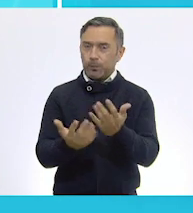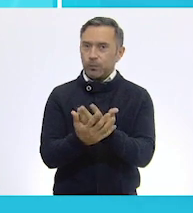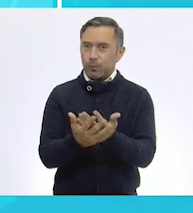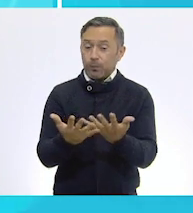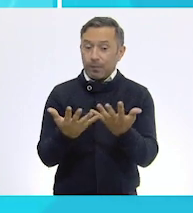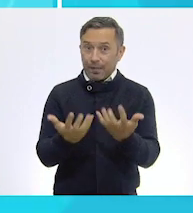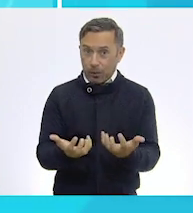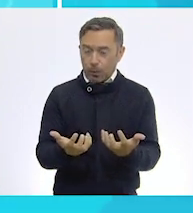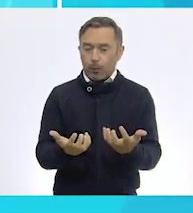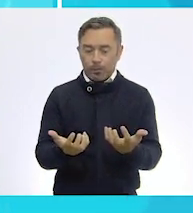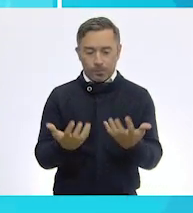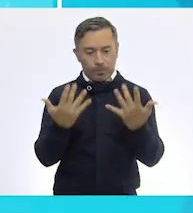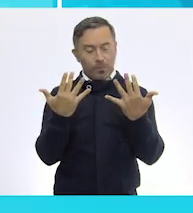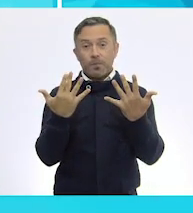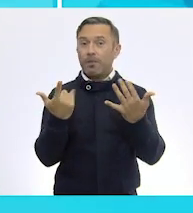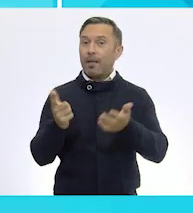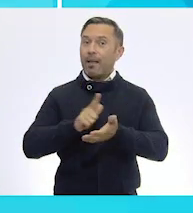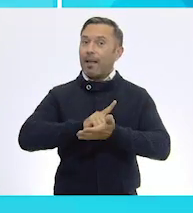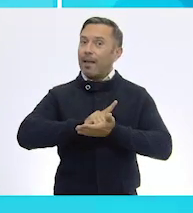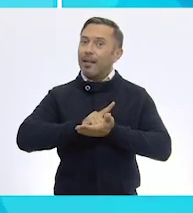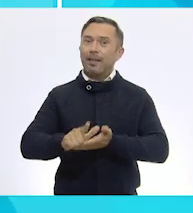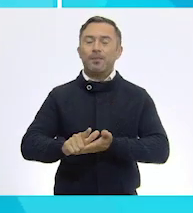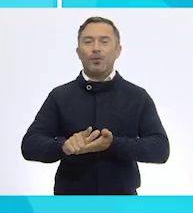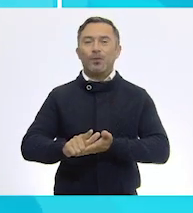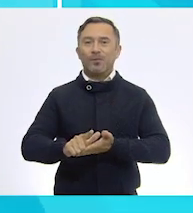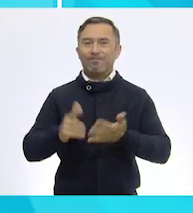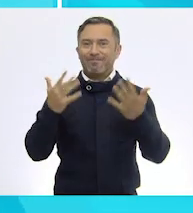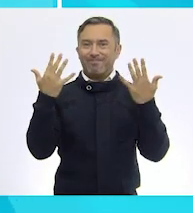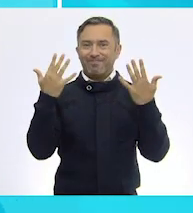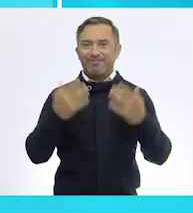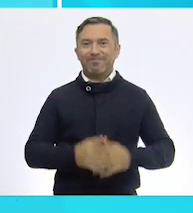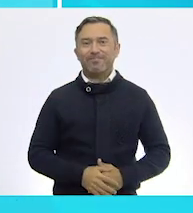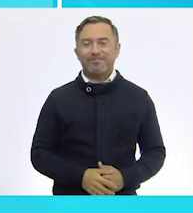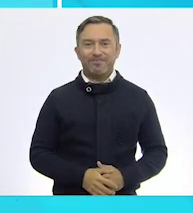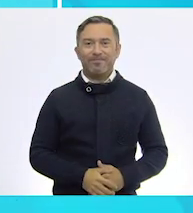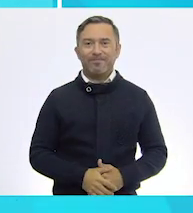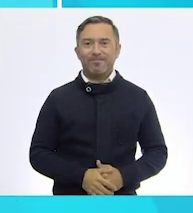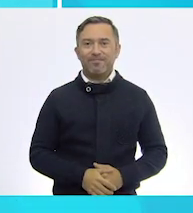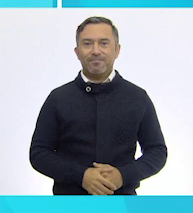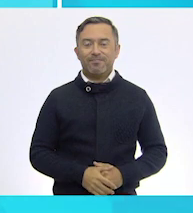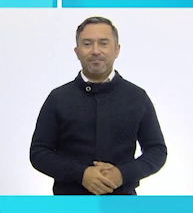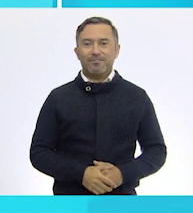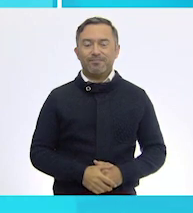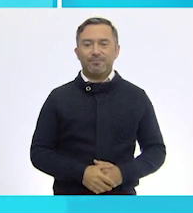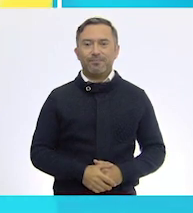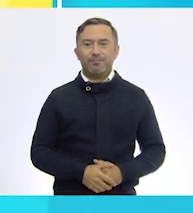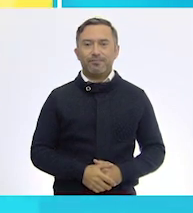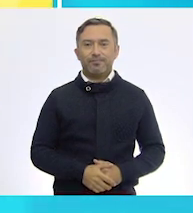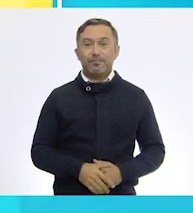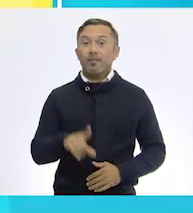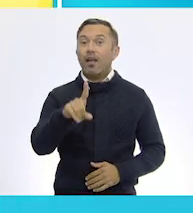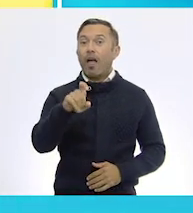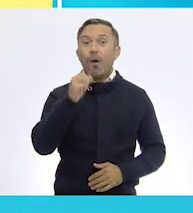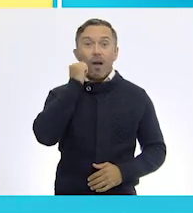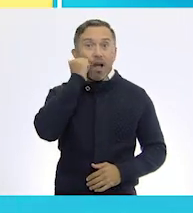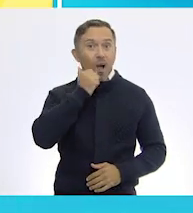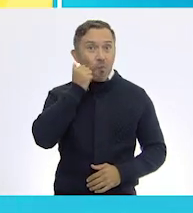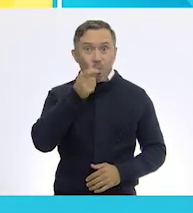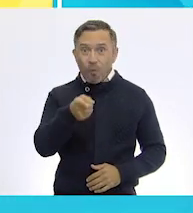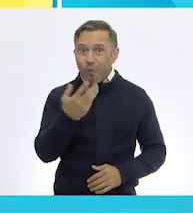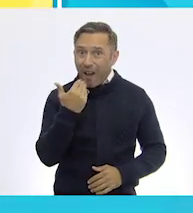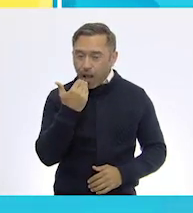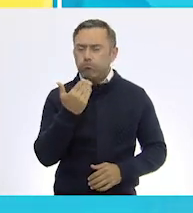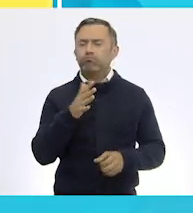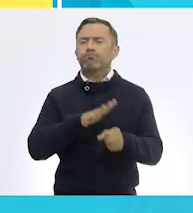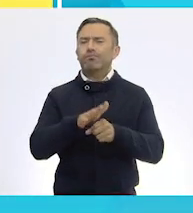Sécalas con una toalla. ¡Y listo! ¡Tus manos están limpias! Si no tienes agua y jabón,